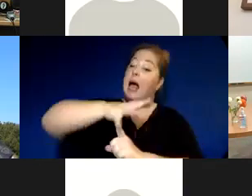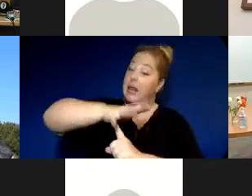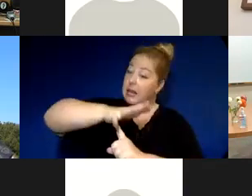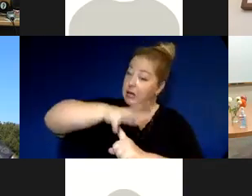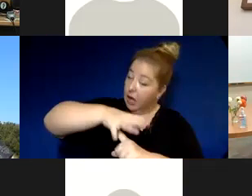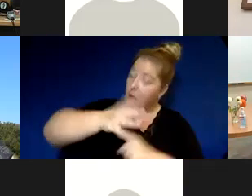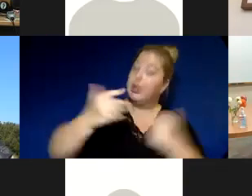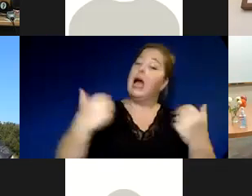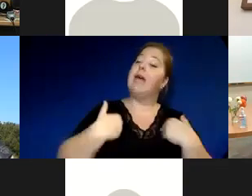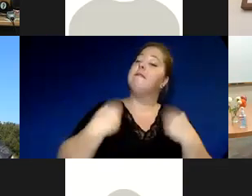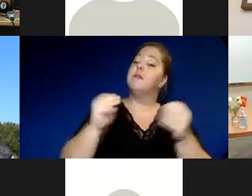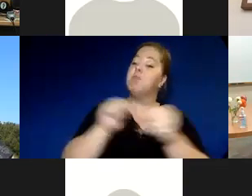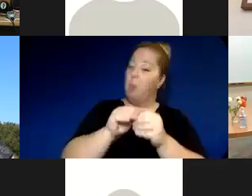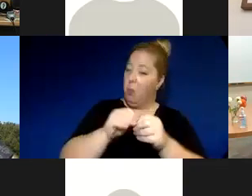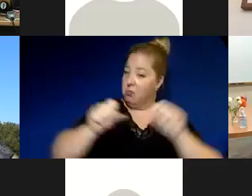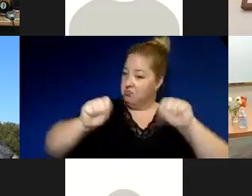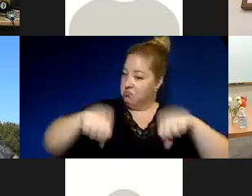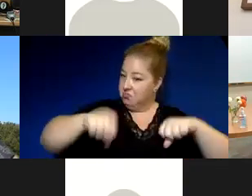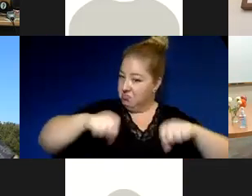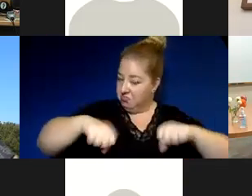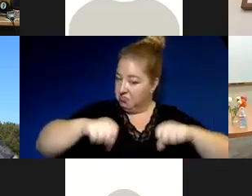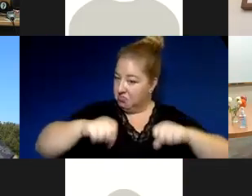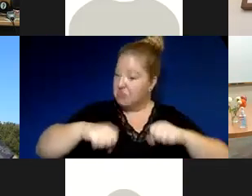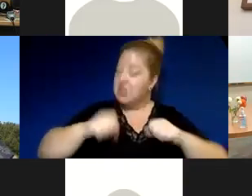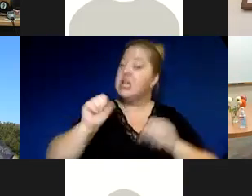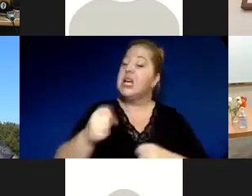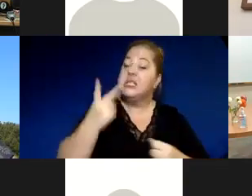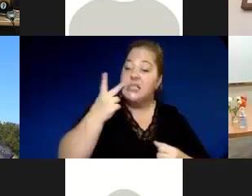del humo. Entonces, hemos